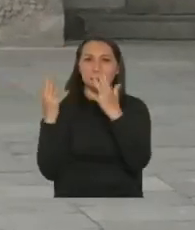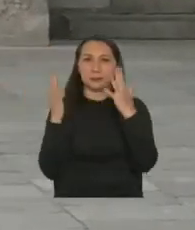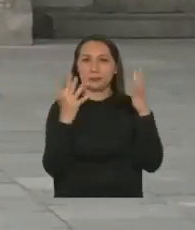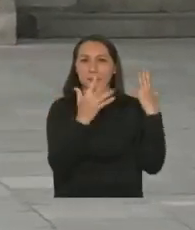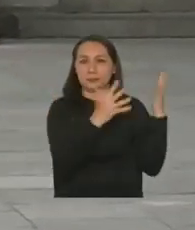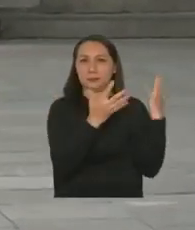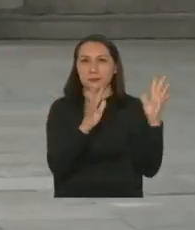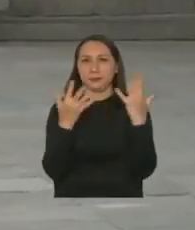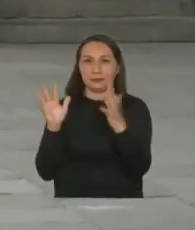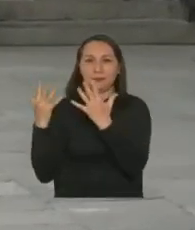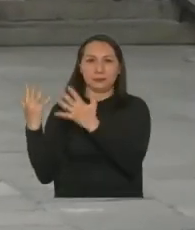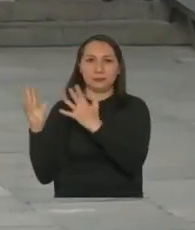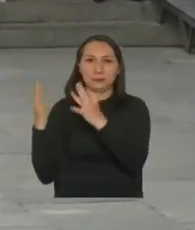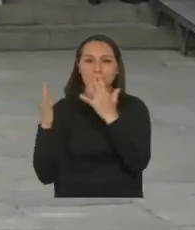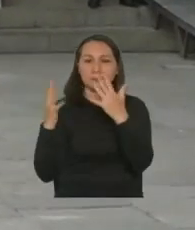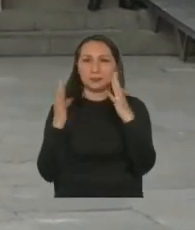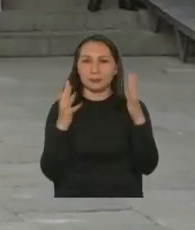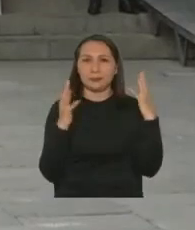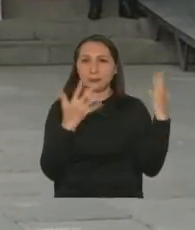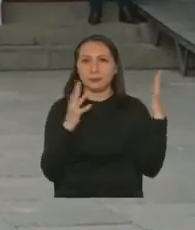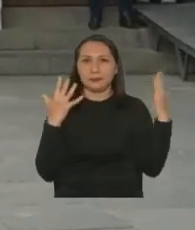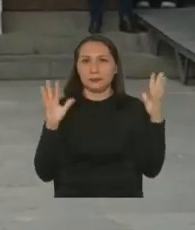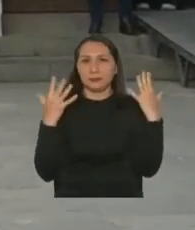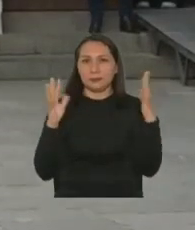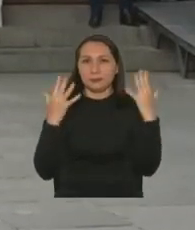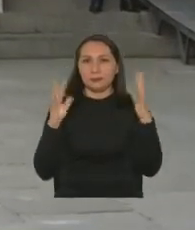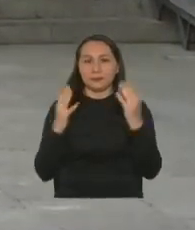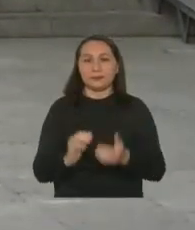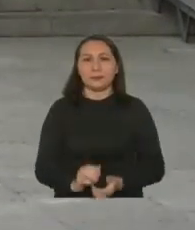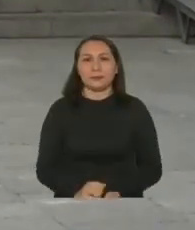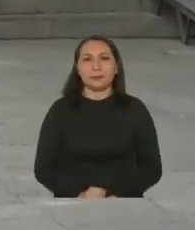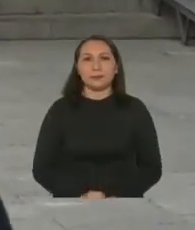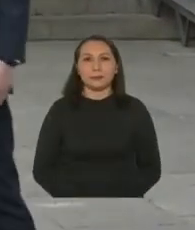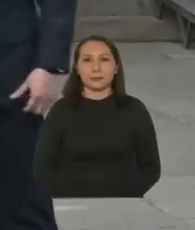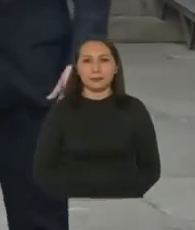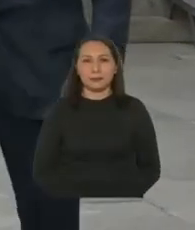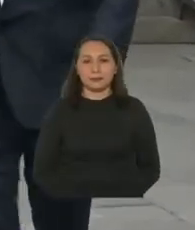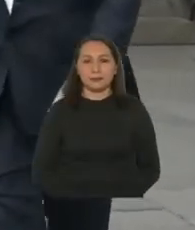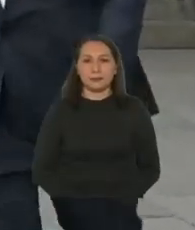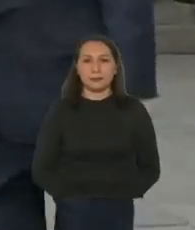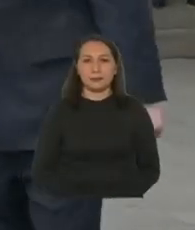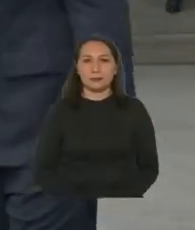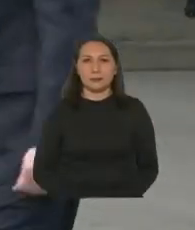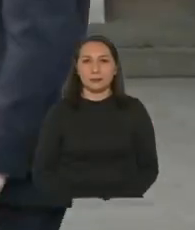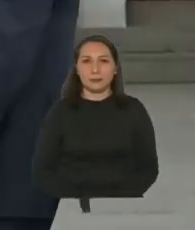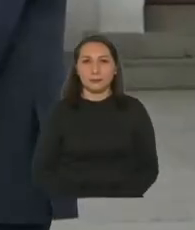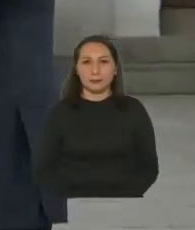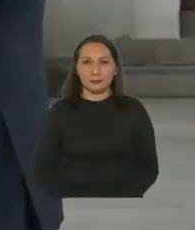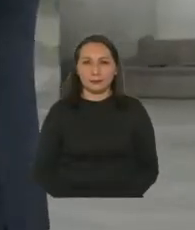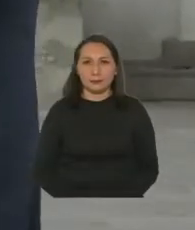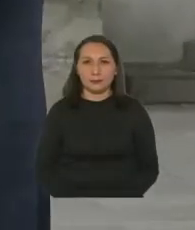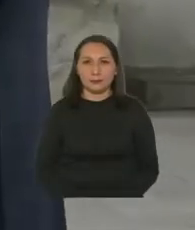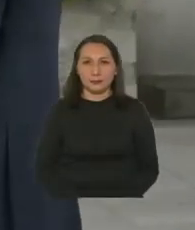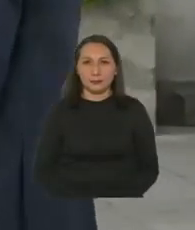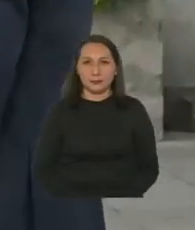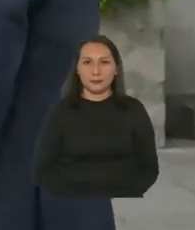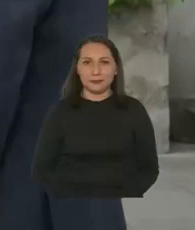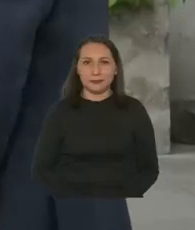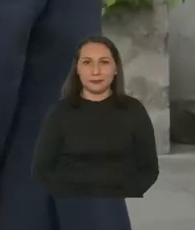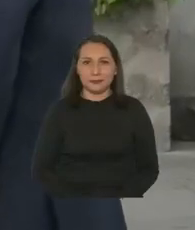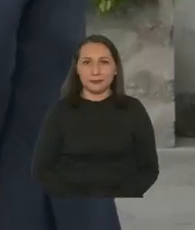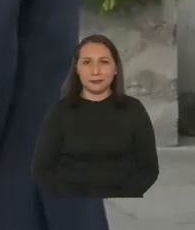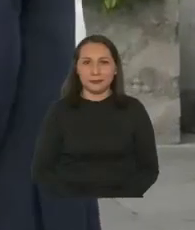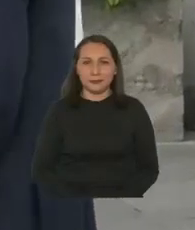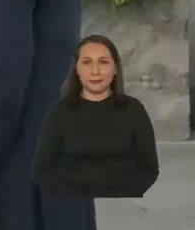la Presidencia. El equipo de Tele13 en Valparaíso, en el Congreso, conversó con el senador Álvaro Elizalde, que ya antes de que